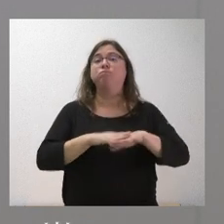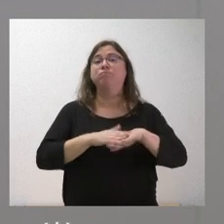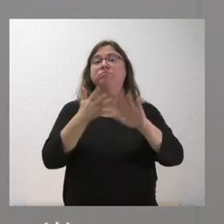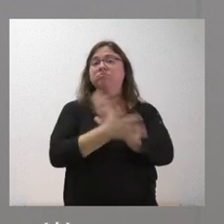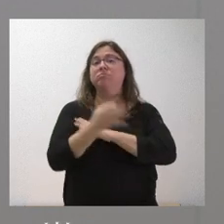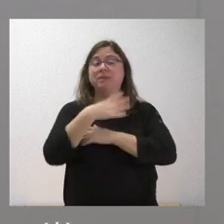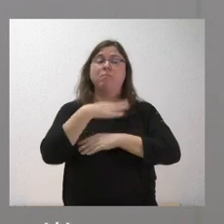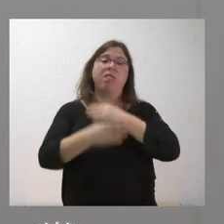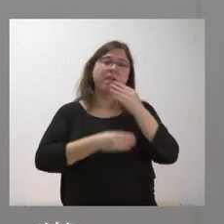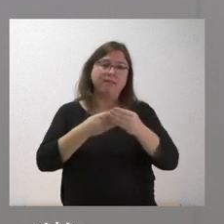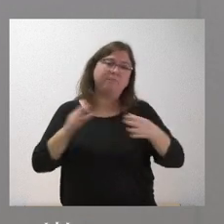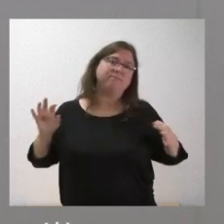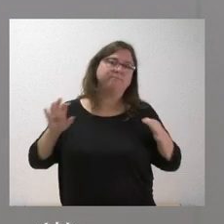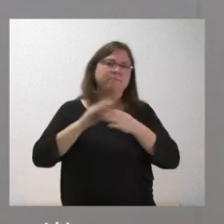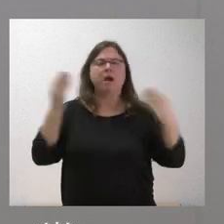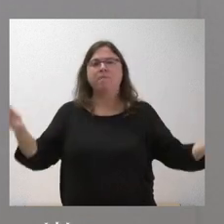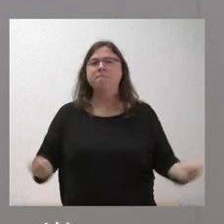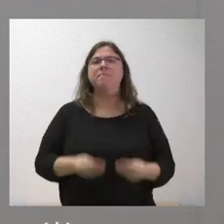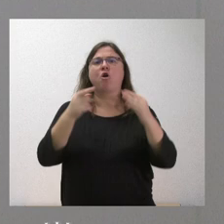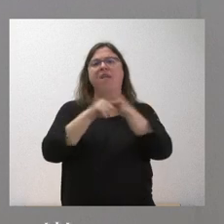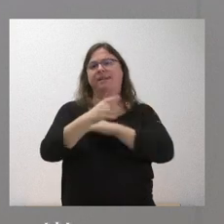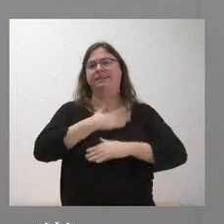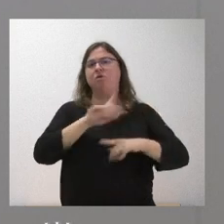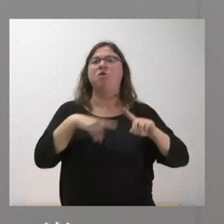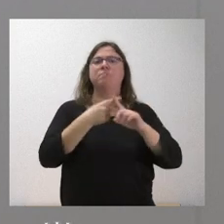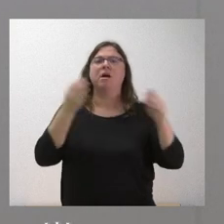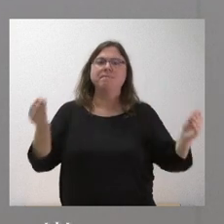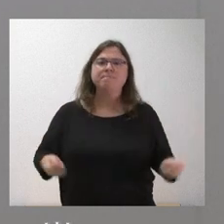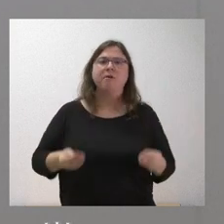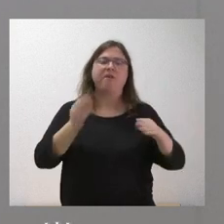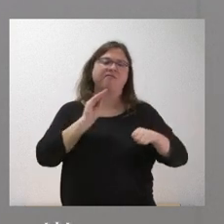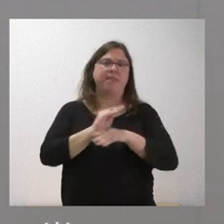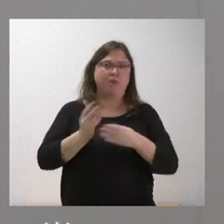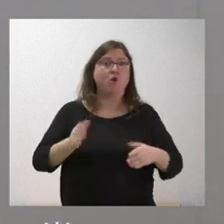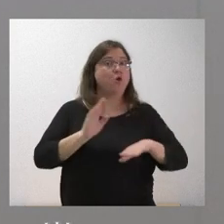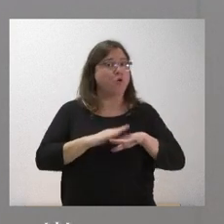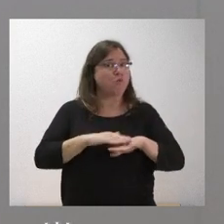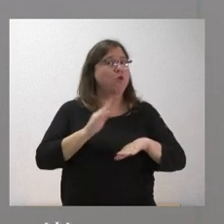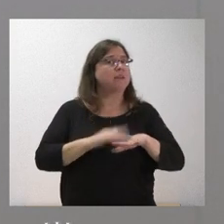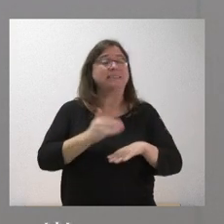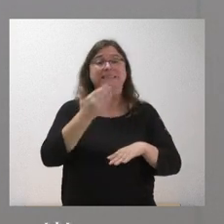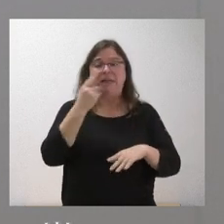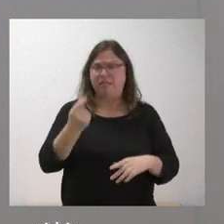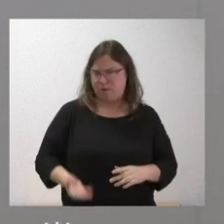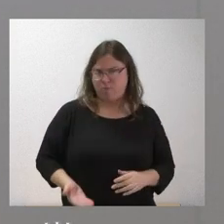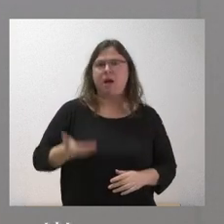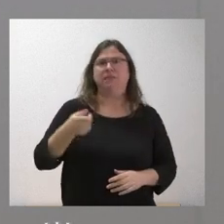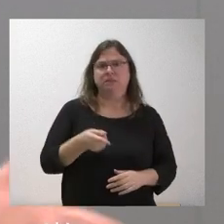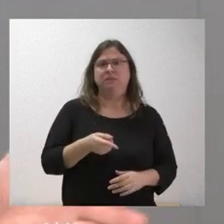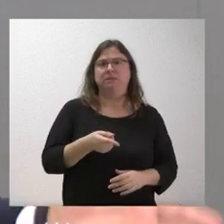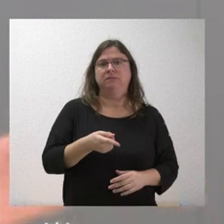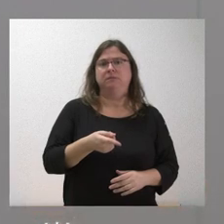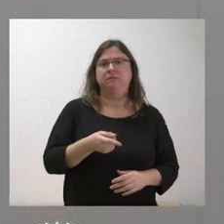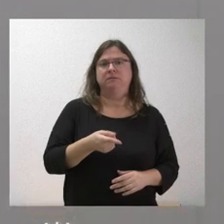podamos hacer tiene que ser lógicamente de mejorar nuestra gestión pero también de mejorar nuestra financiación Porque si va a haber más dinero encima de la mesa